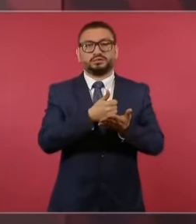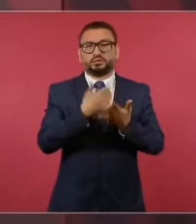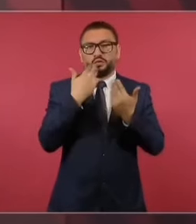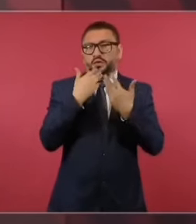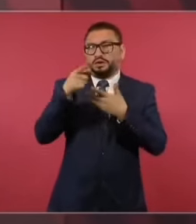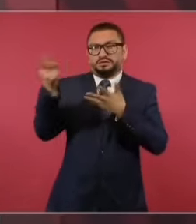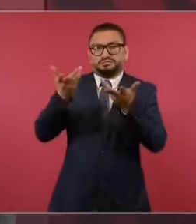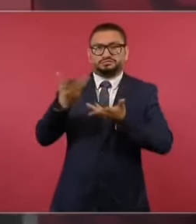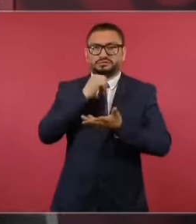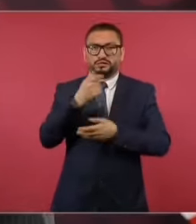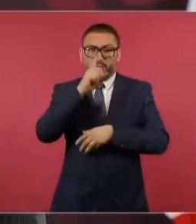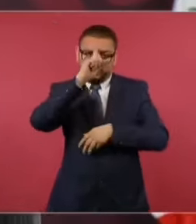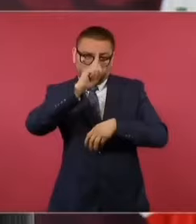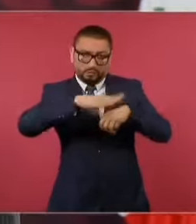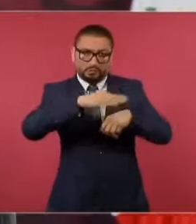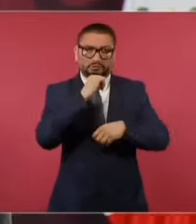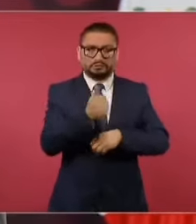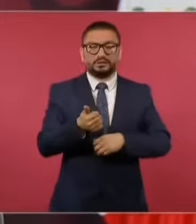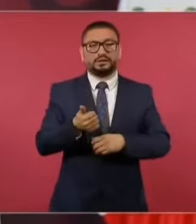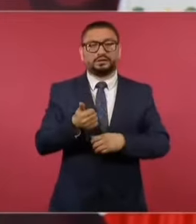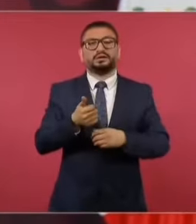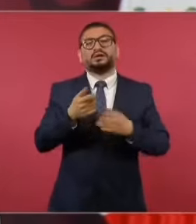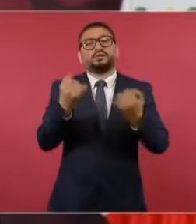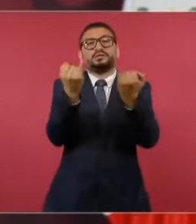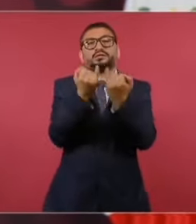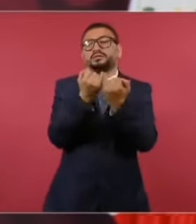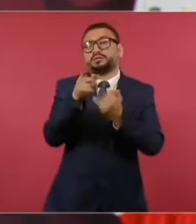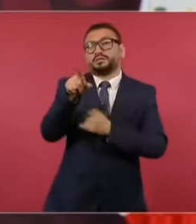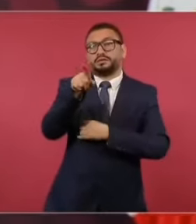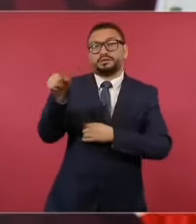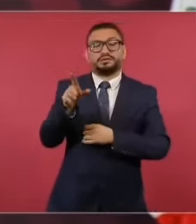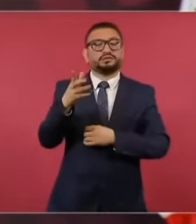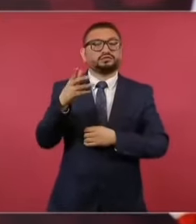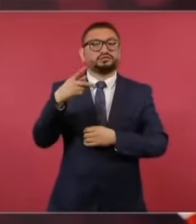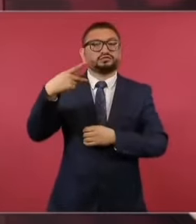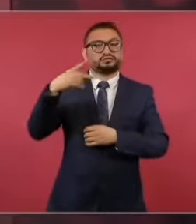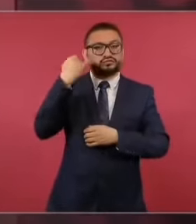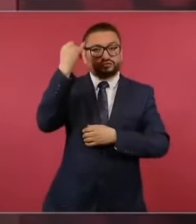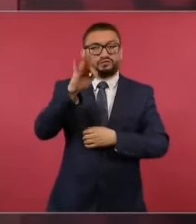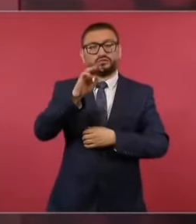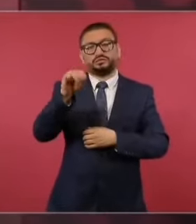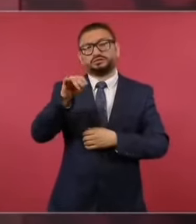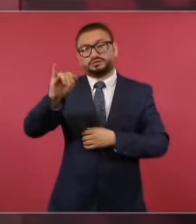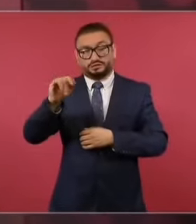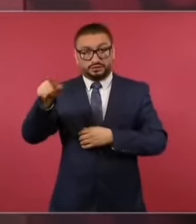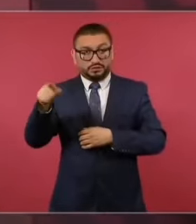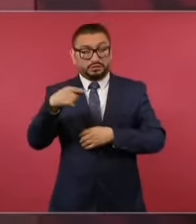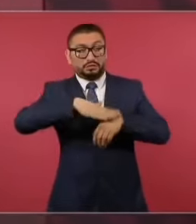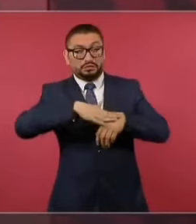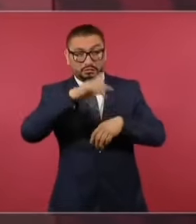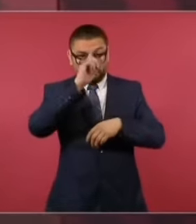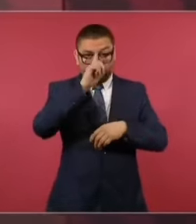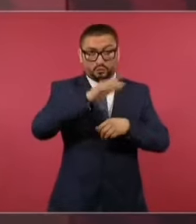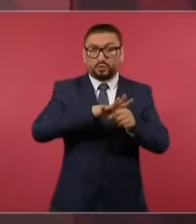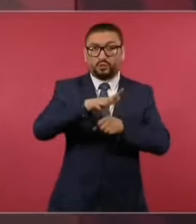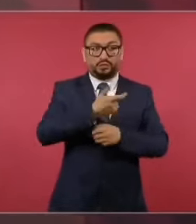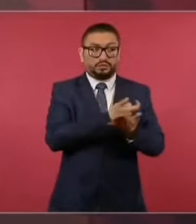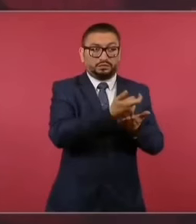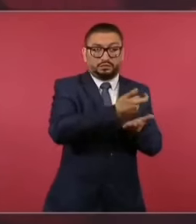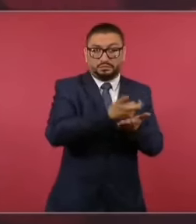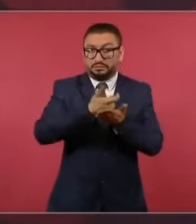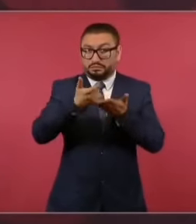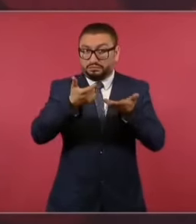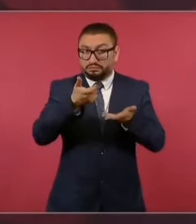no estaba en la agenda del Fondo Monetario Internacional aumentar los salarios a